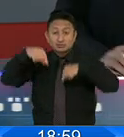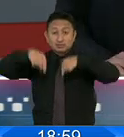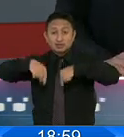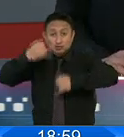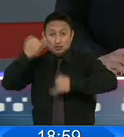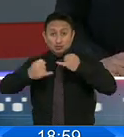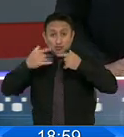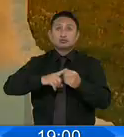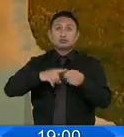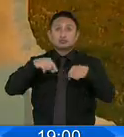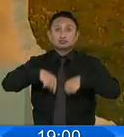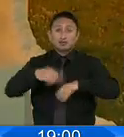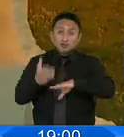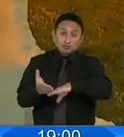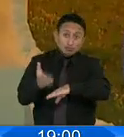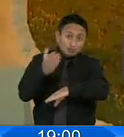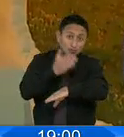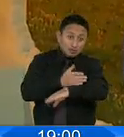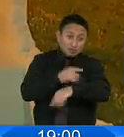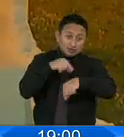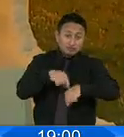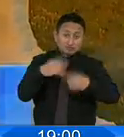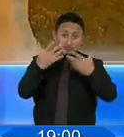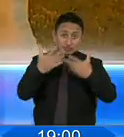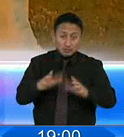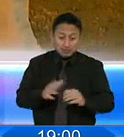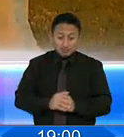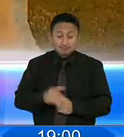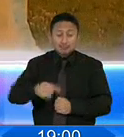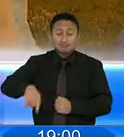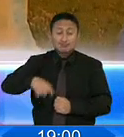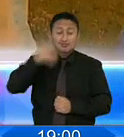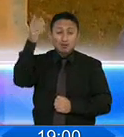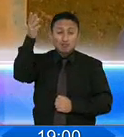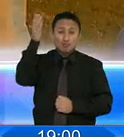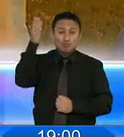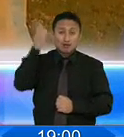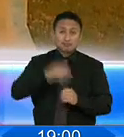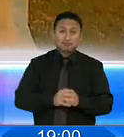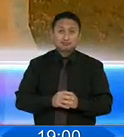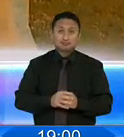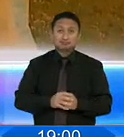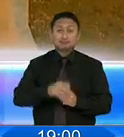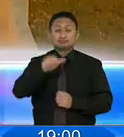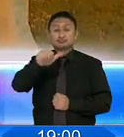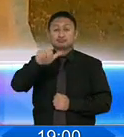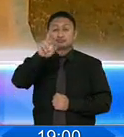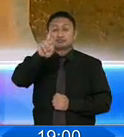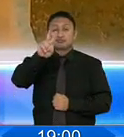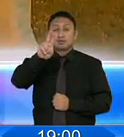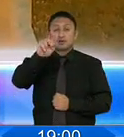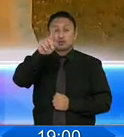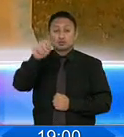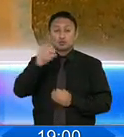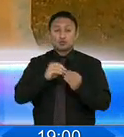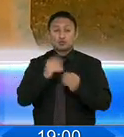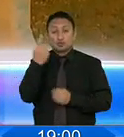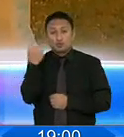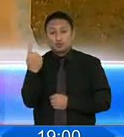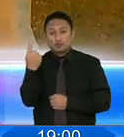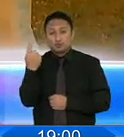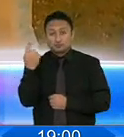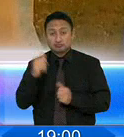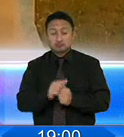cierre. Gracias por ese informe. Antes culminó el evento de cierre de campaña del candidato Andrés Arauz por la lista 1. El candidato